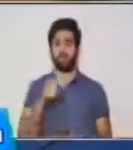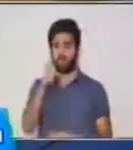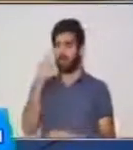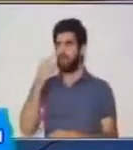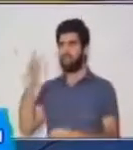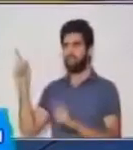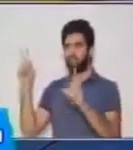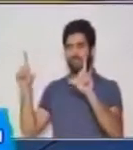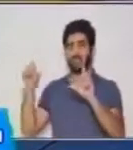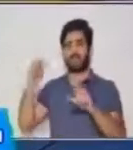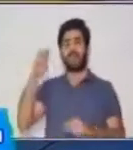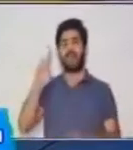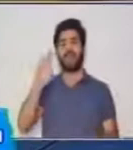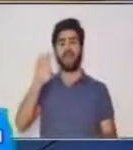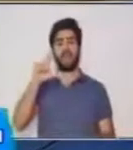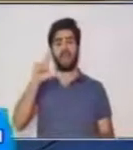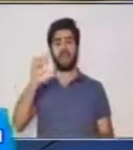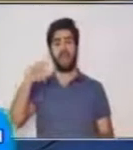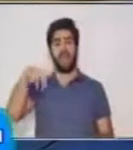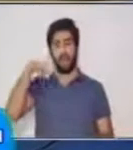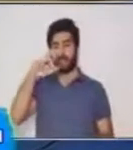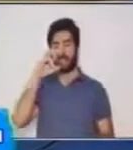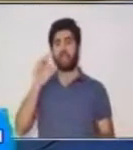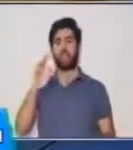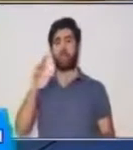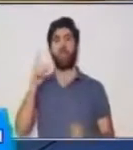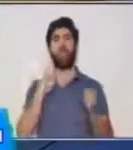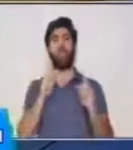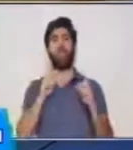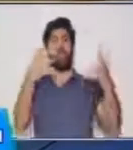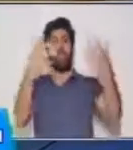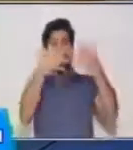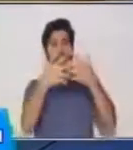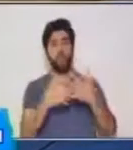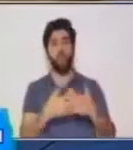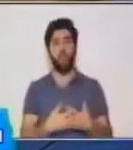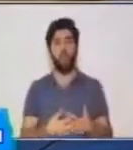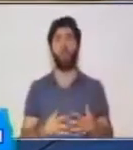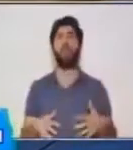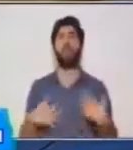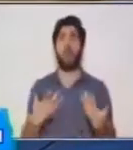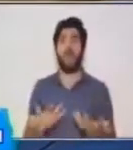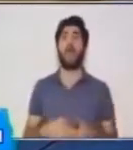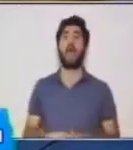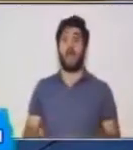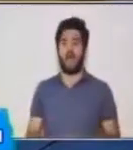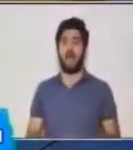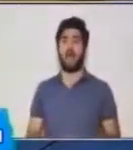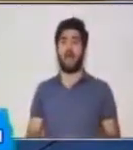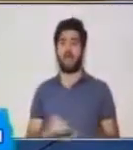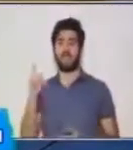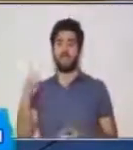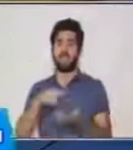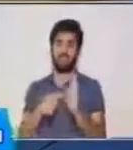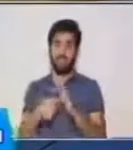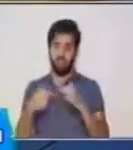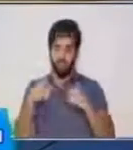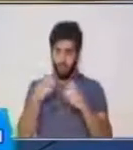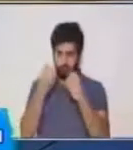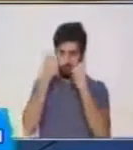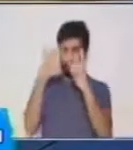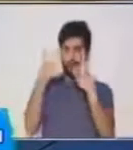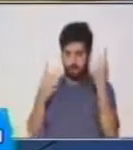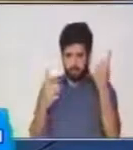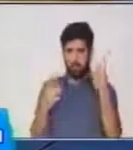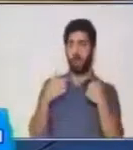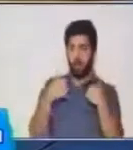señala. ¿El receptor con cuál coincide? Muy bien, el receptor es quien recibe la información. Ya tenemos